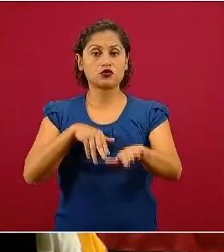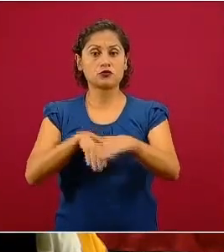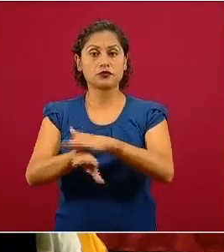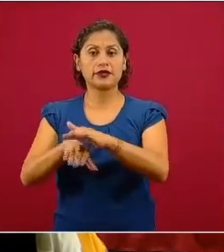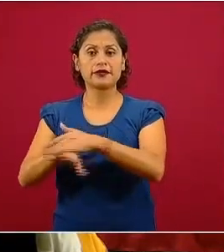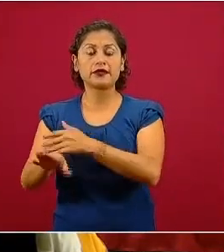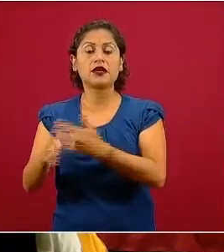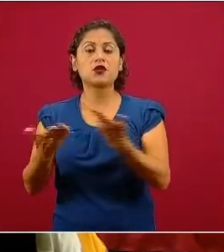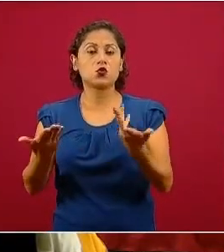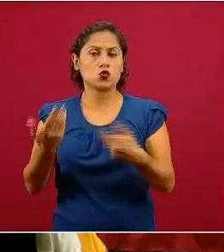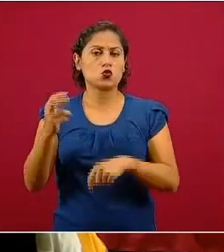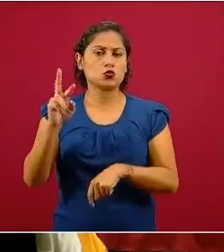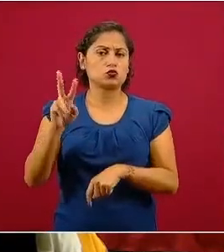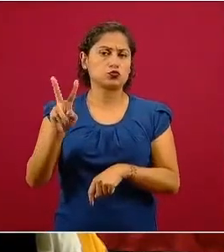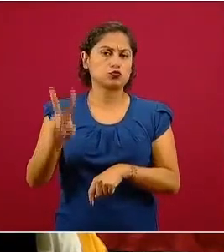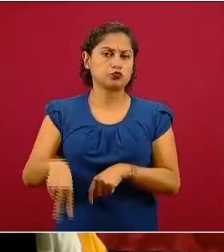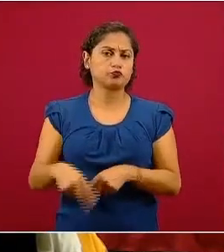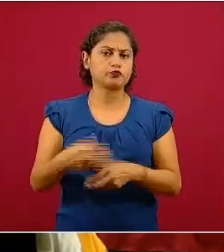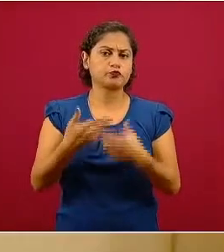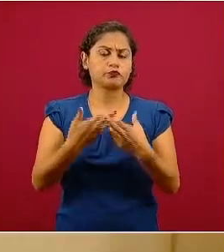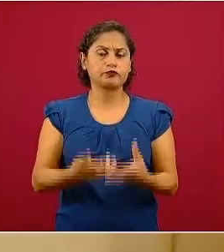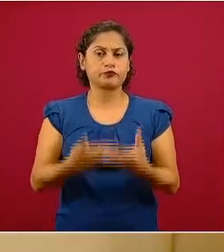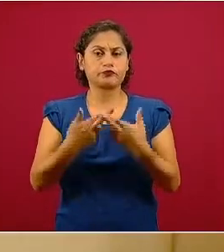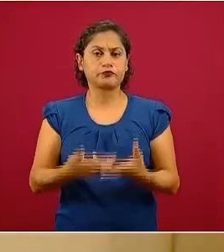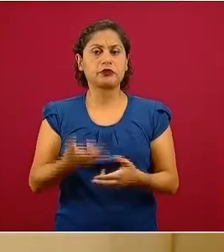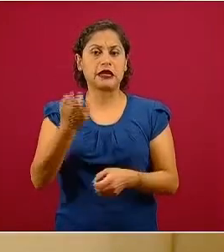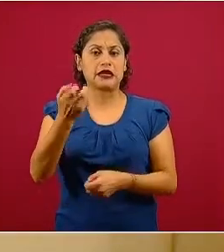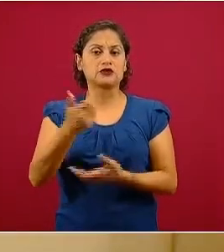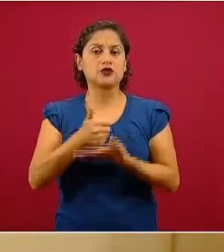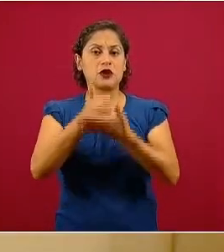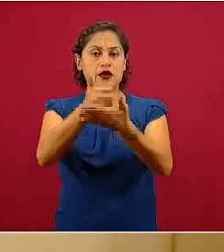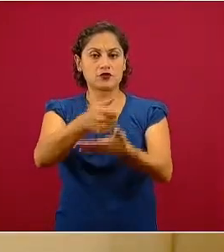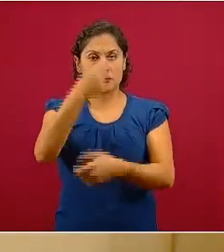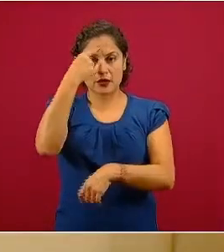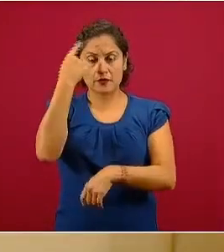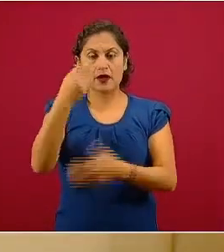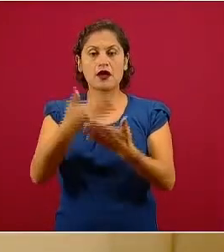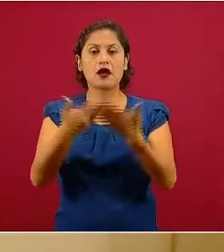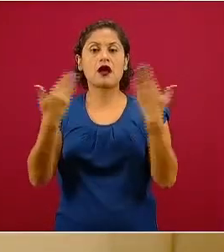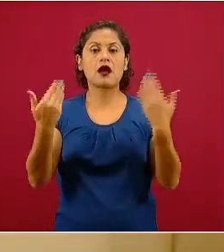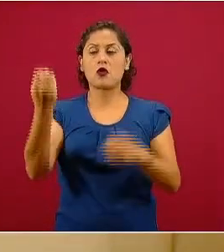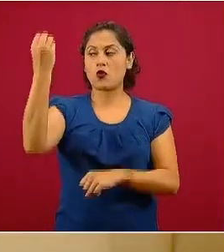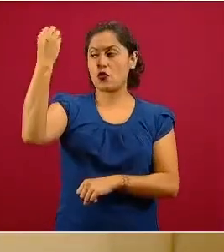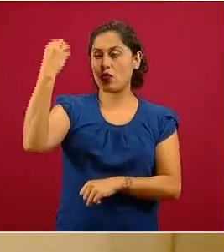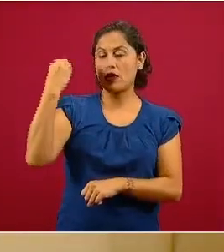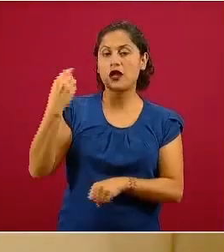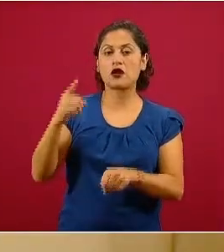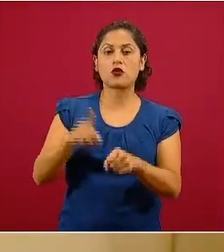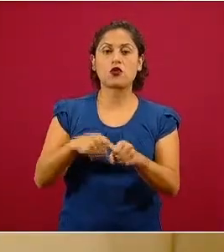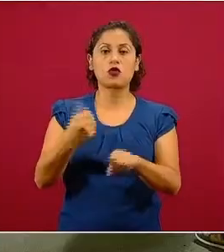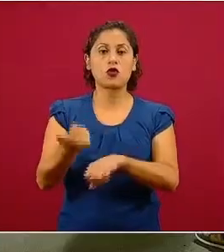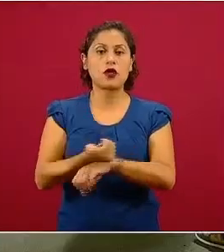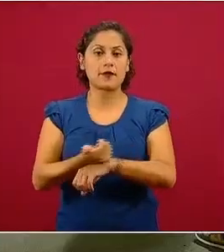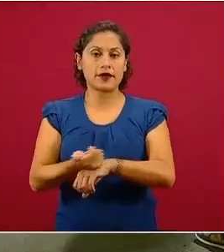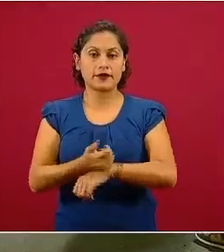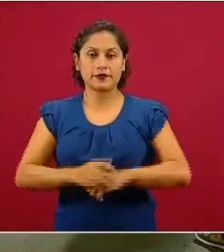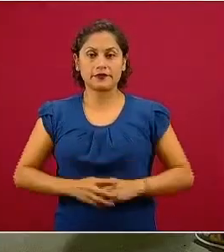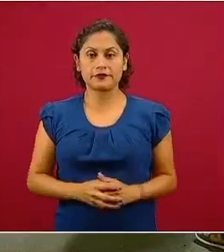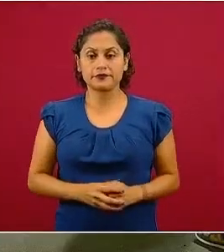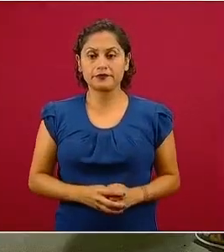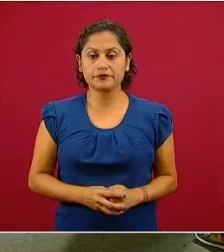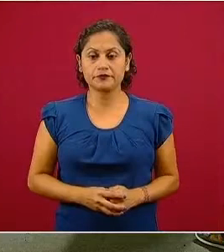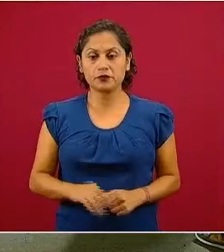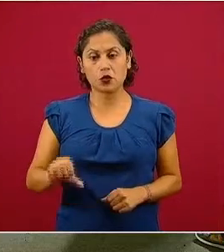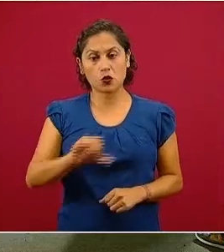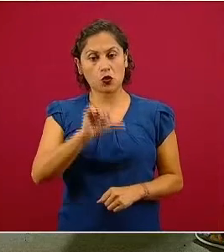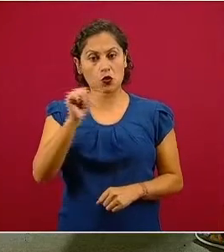bastante amplia, eso le permitió también salir a Sonora en amarillo en esta semana y la que sigue. La siguiente diapositiva,